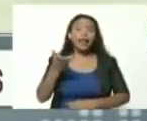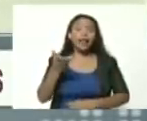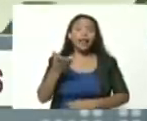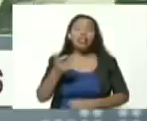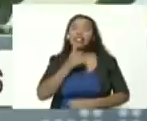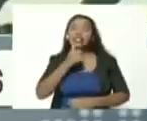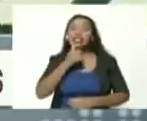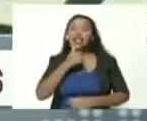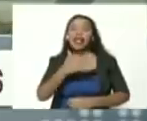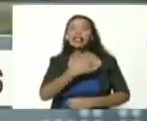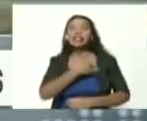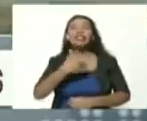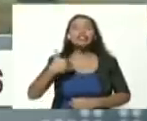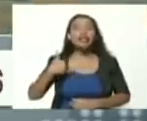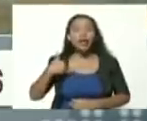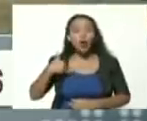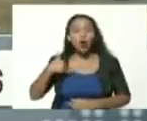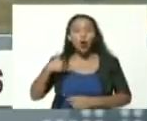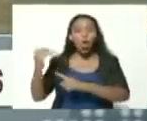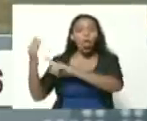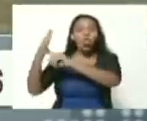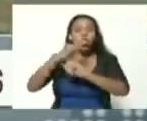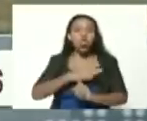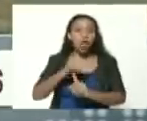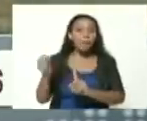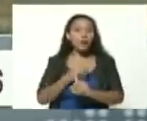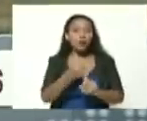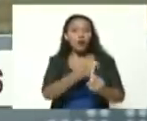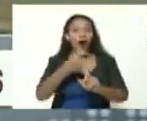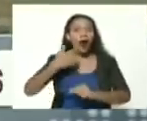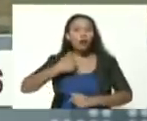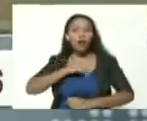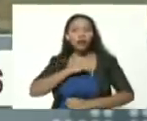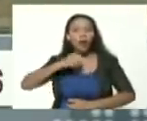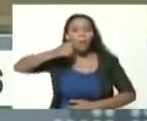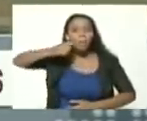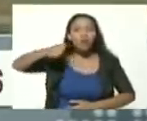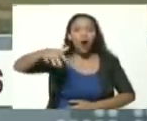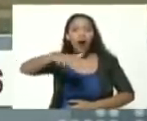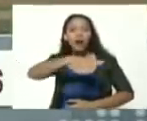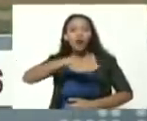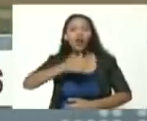quienes pretendieron oprimir a nuestros pueblos, sobre quienes